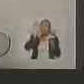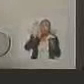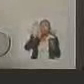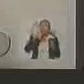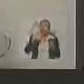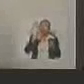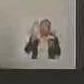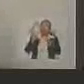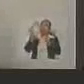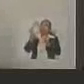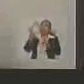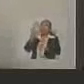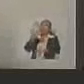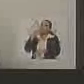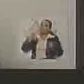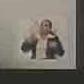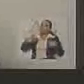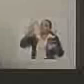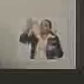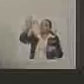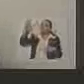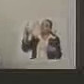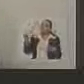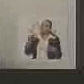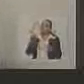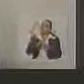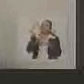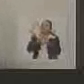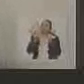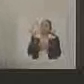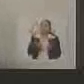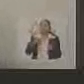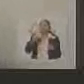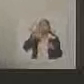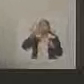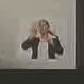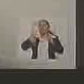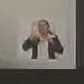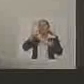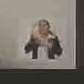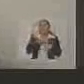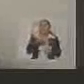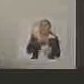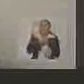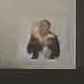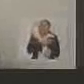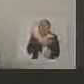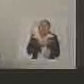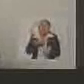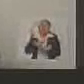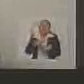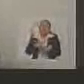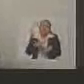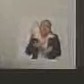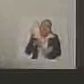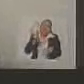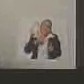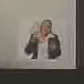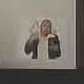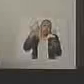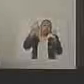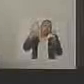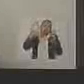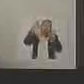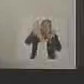en especial del Parque Hundido, que ha habido muchos asaltos, que hay prostitución, que hay mucha inseguridad y que realmente les da mucho miedo